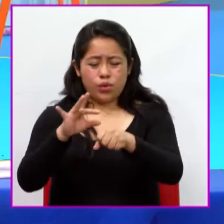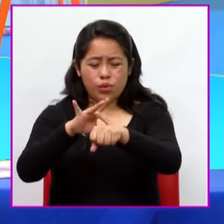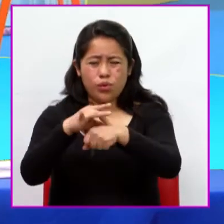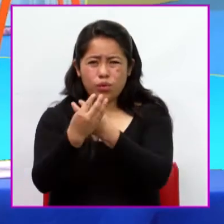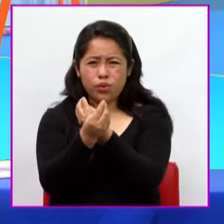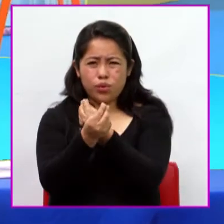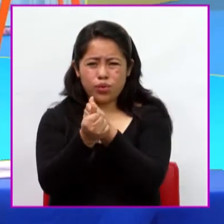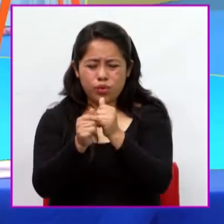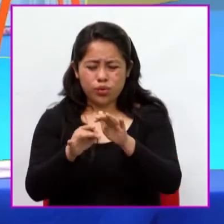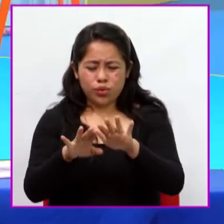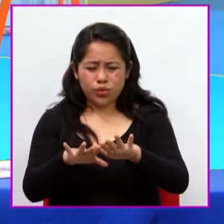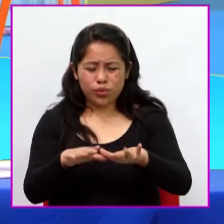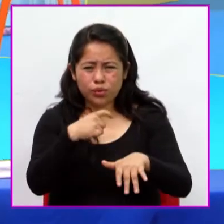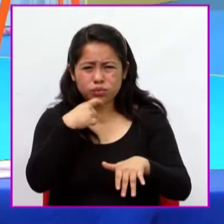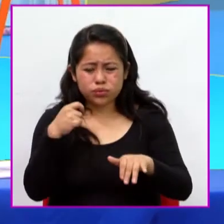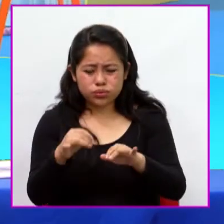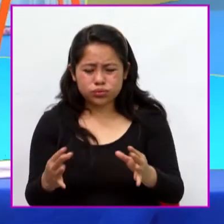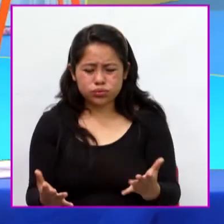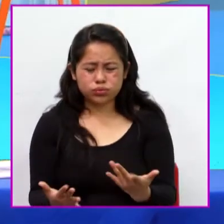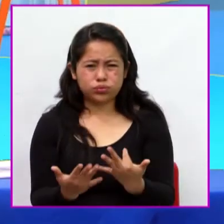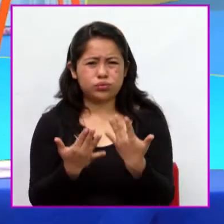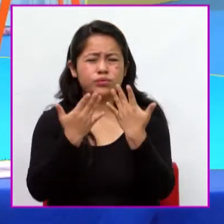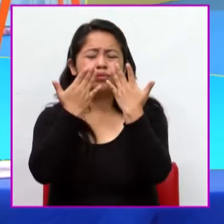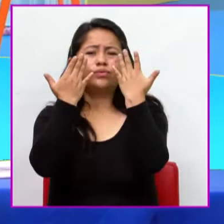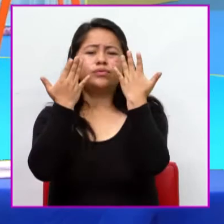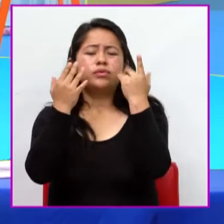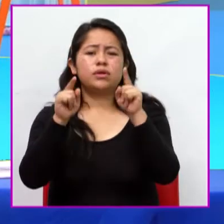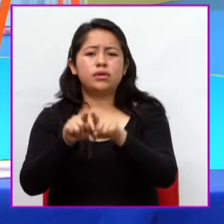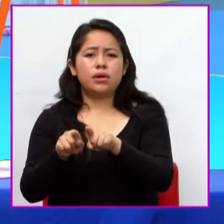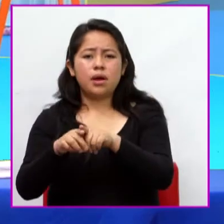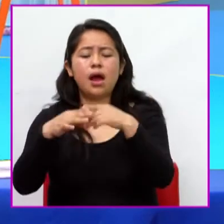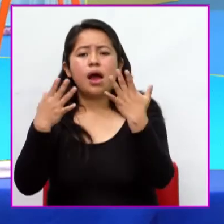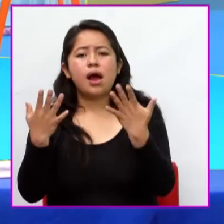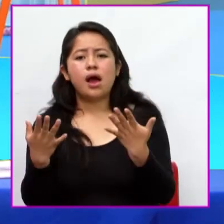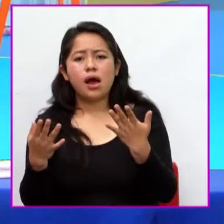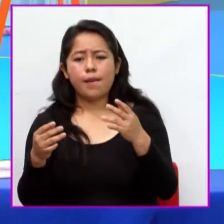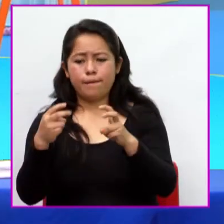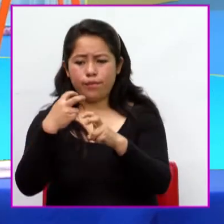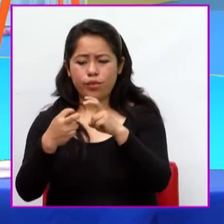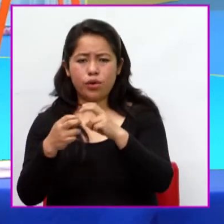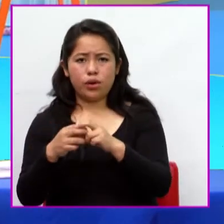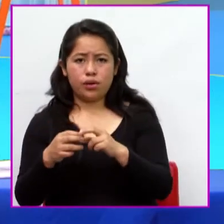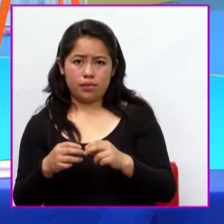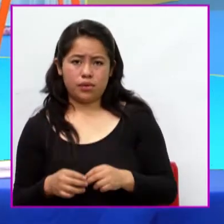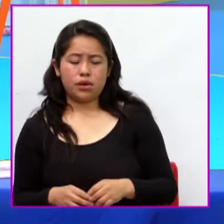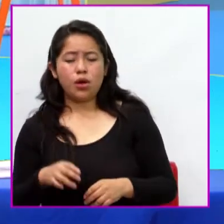químicas en el ambiente laboral, la contaminación ambiental,